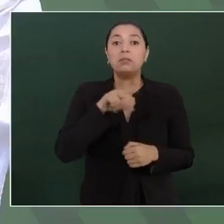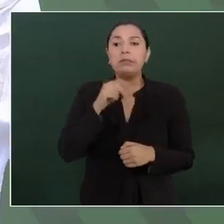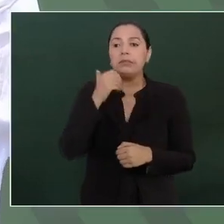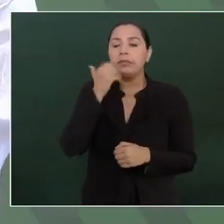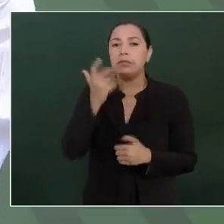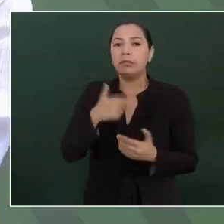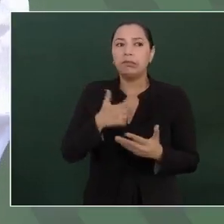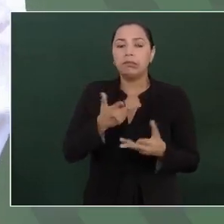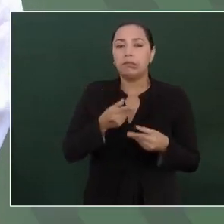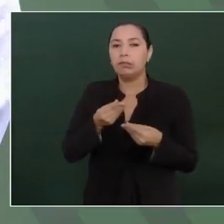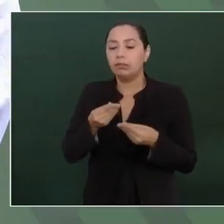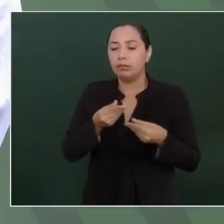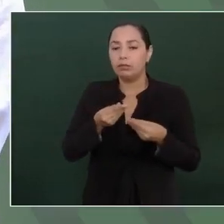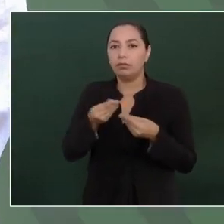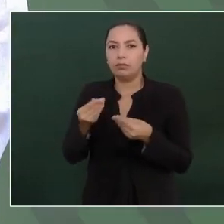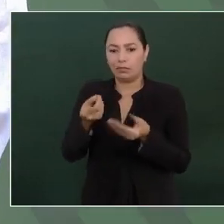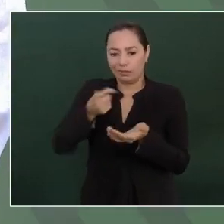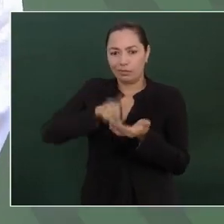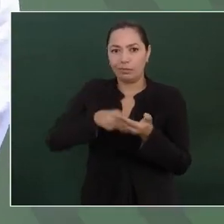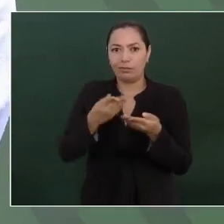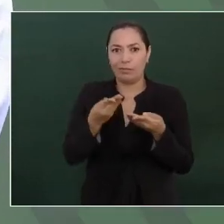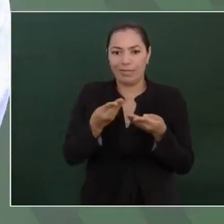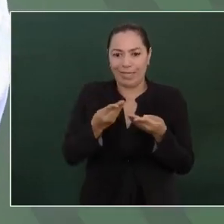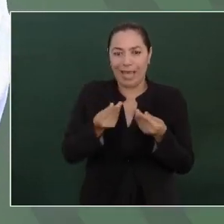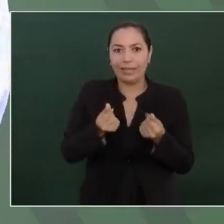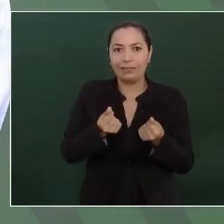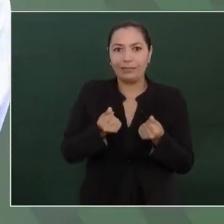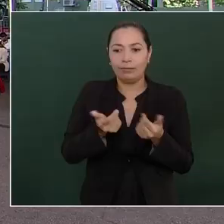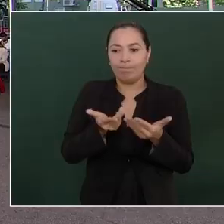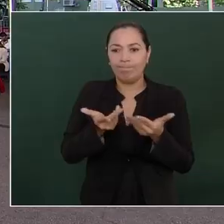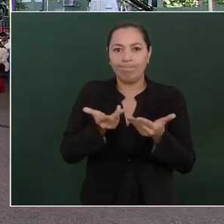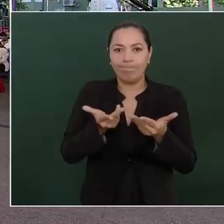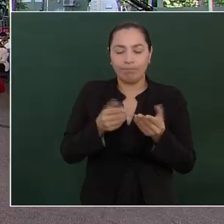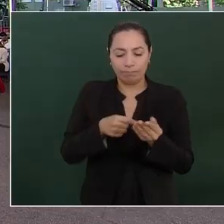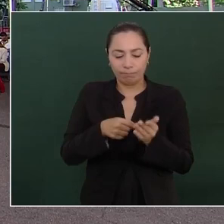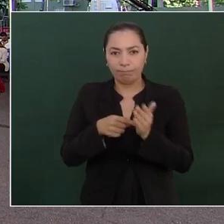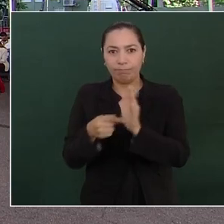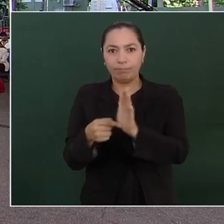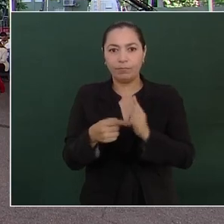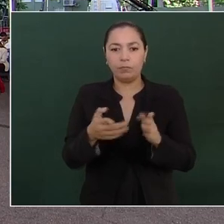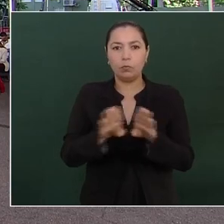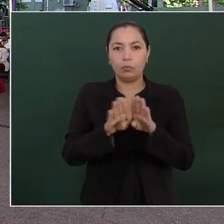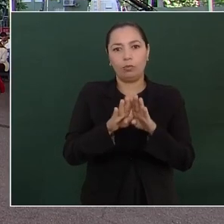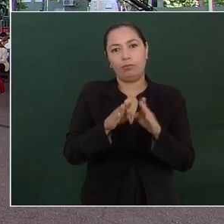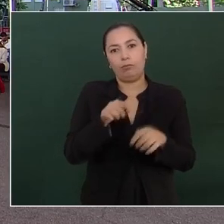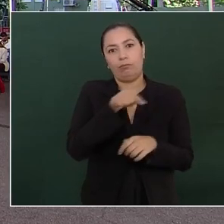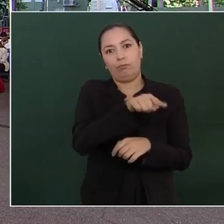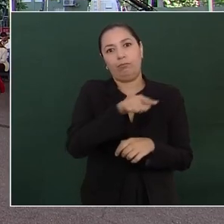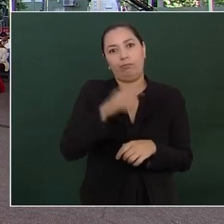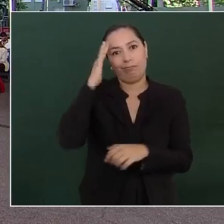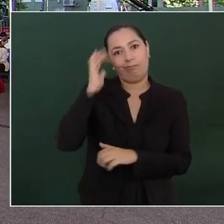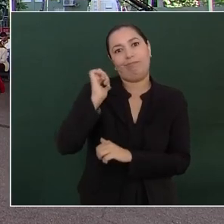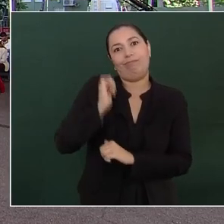entregar información sobre los gastos del Instituto de la Transparencia.